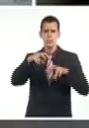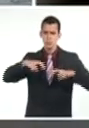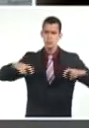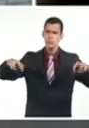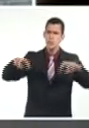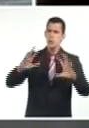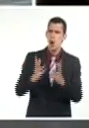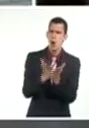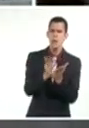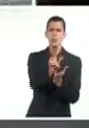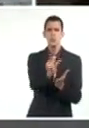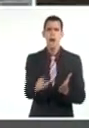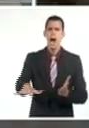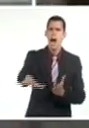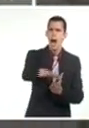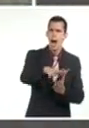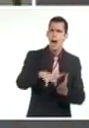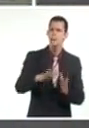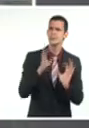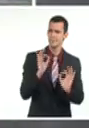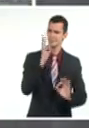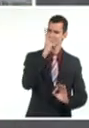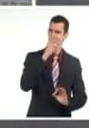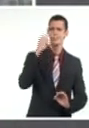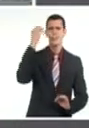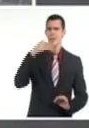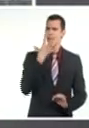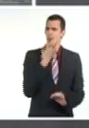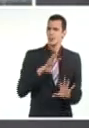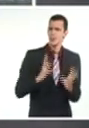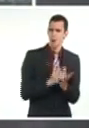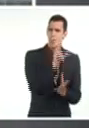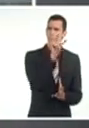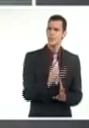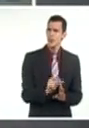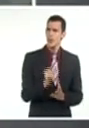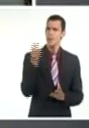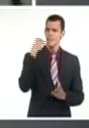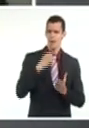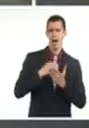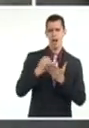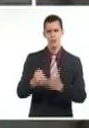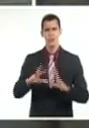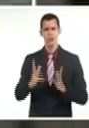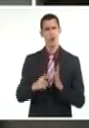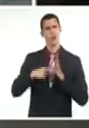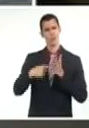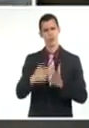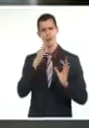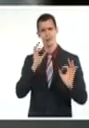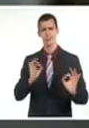corazones gritan de emoción en una aventura nueva o se agitan en la trama de una historia de amor.